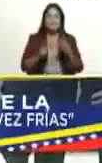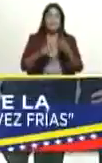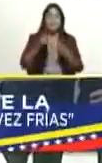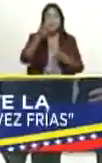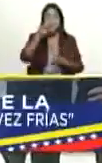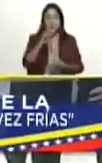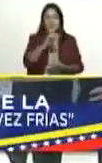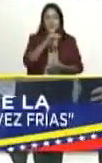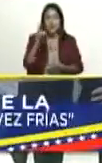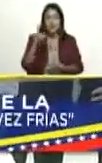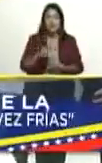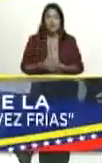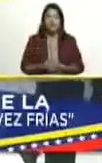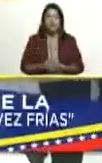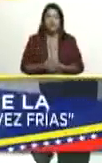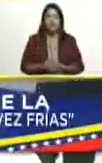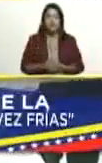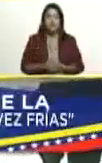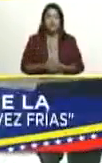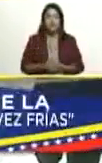Dominicana.